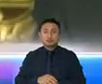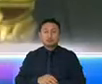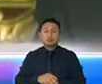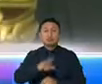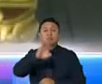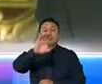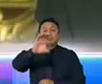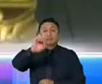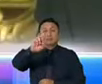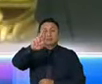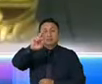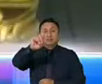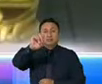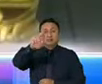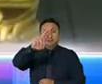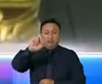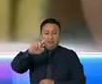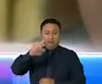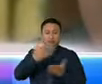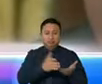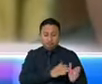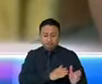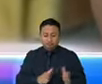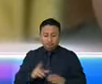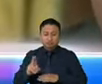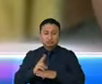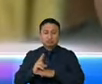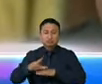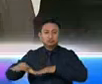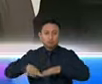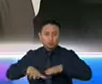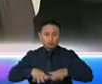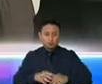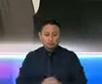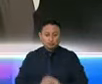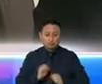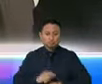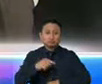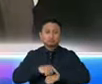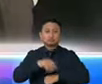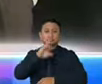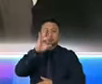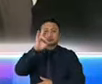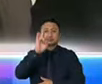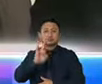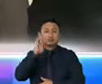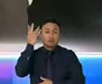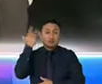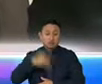Fernando Cordero, de Ordenamiento Territorial y Uso de Gestión del Suelo. Se da un plazo de 7 días para